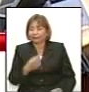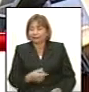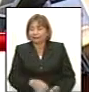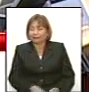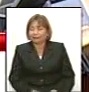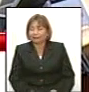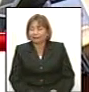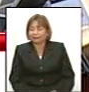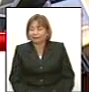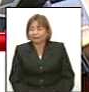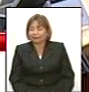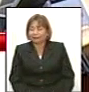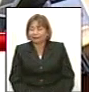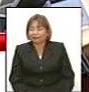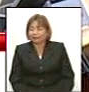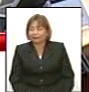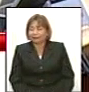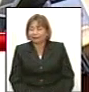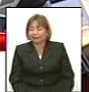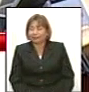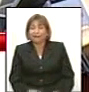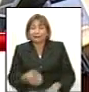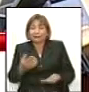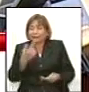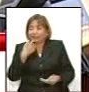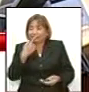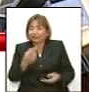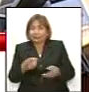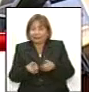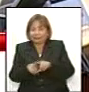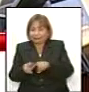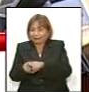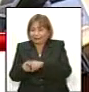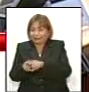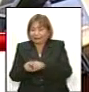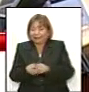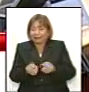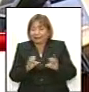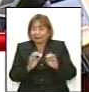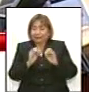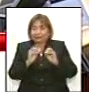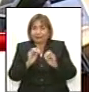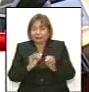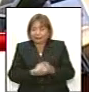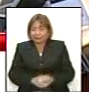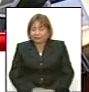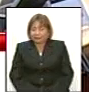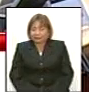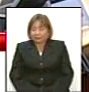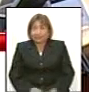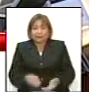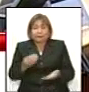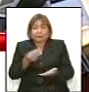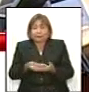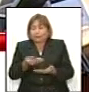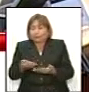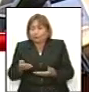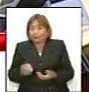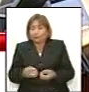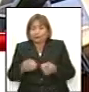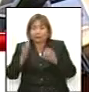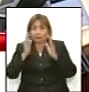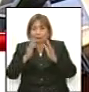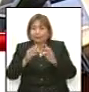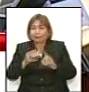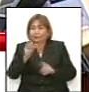la información respectiva. Quisiera también hacer una aclaración sobre mi sueldo a través de la